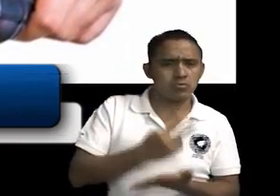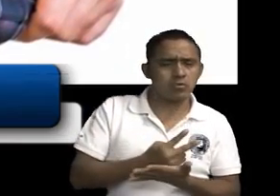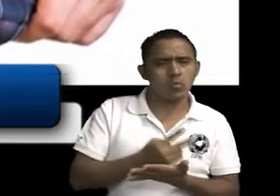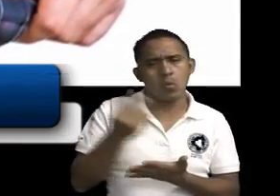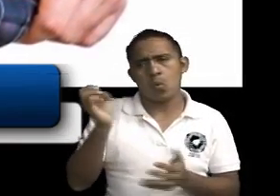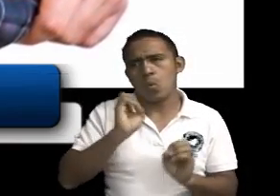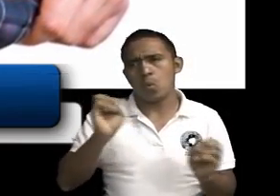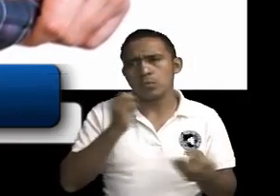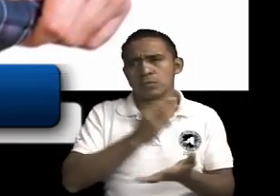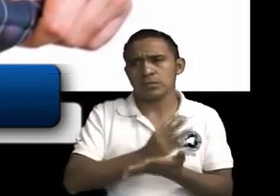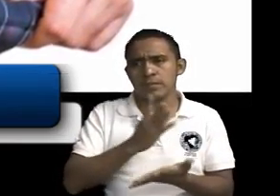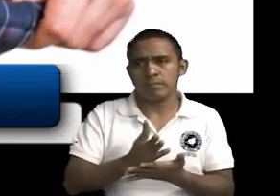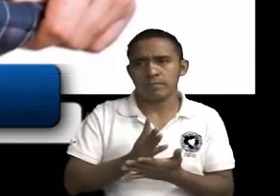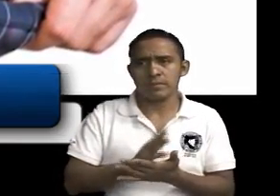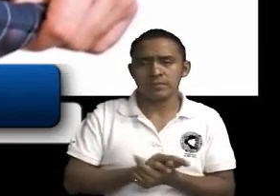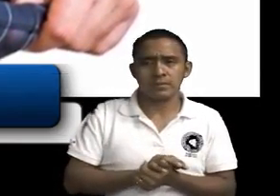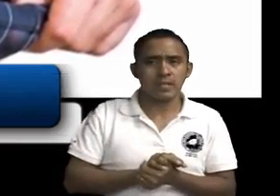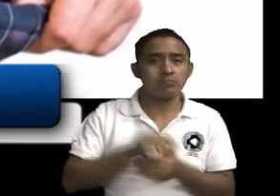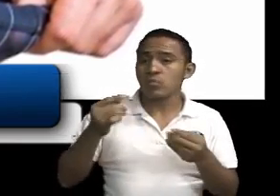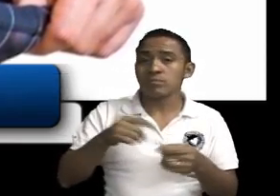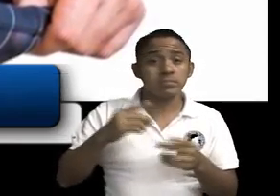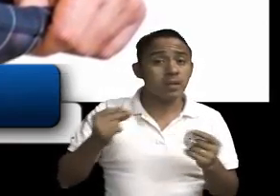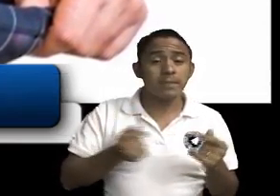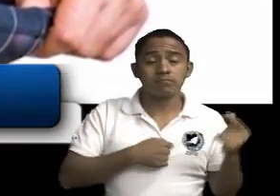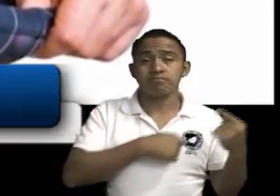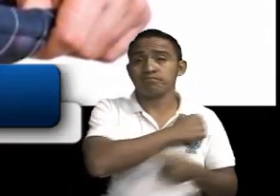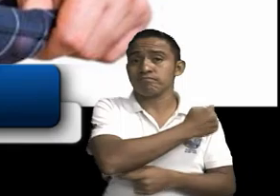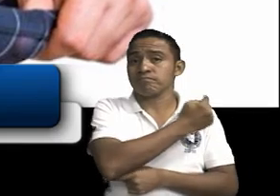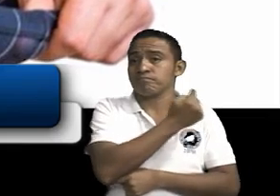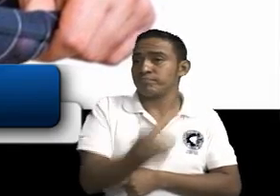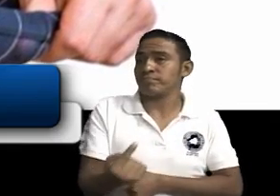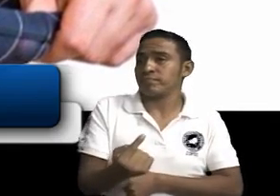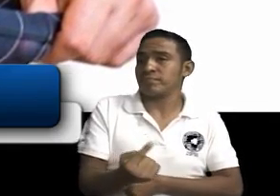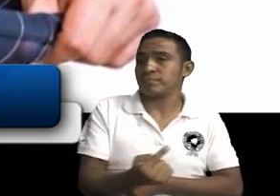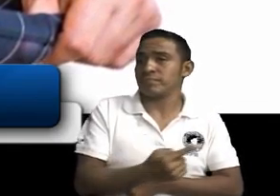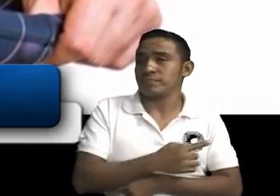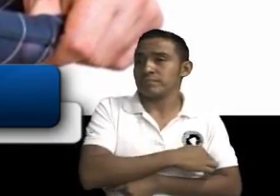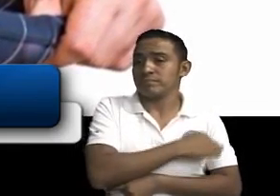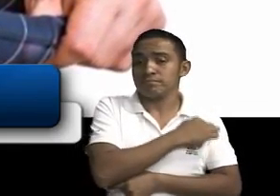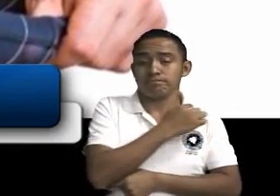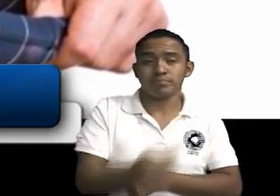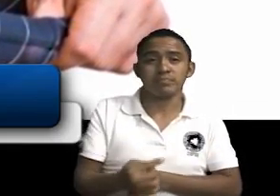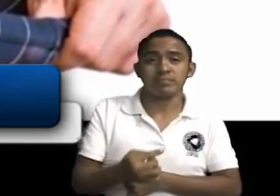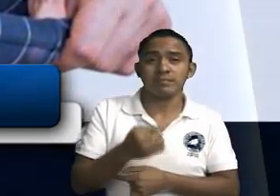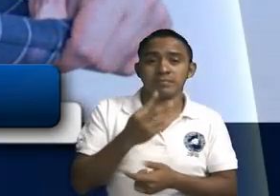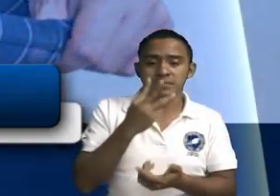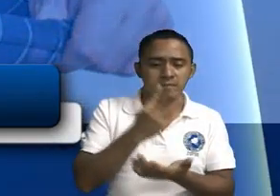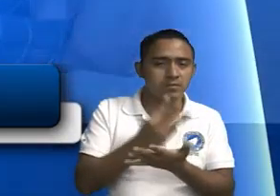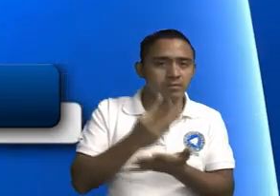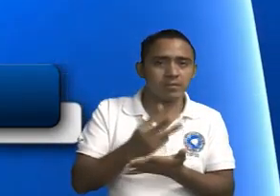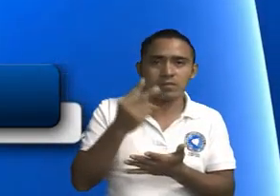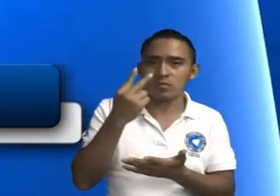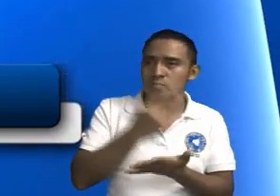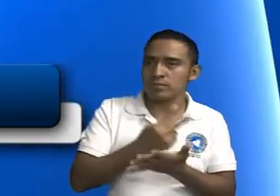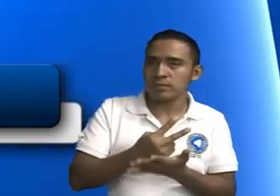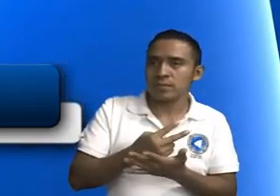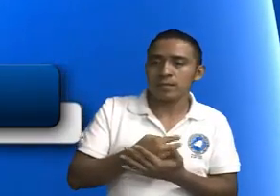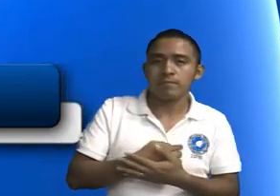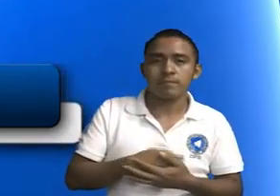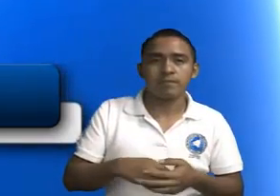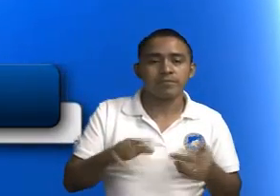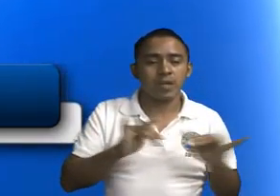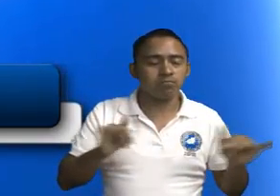el varón se espere más tiempo, súper raro. Generalmente llega a la consulta. Entonces, llega a la consulta lo más rápido posible. Tiene tres veces, una semana, dice